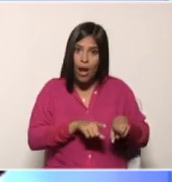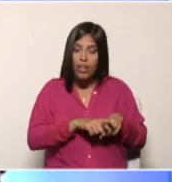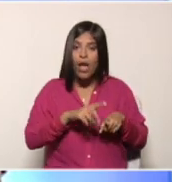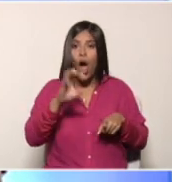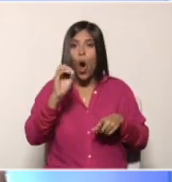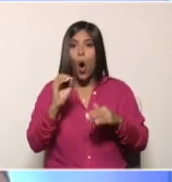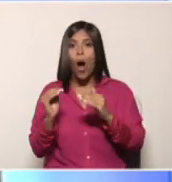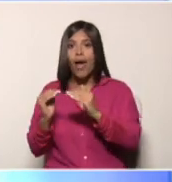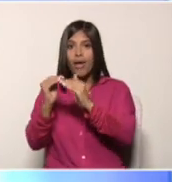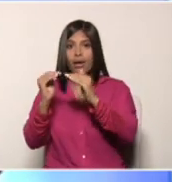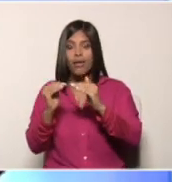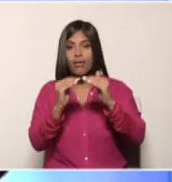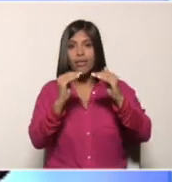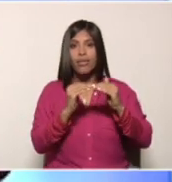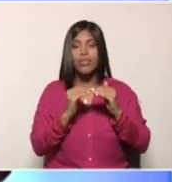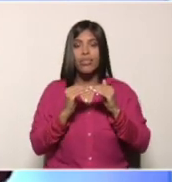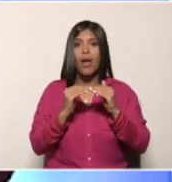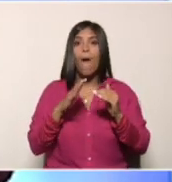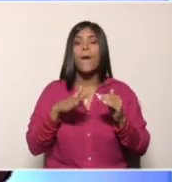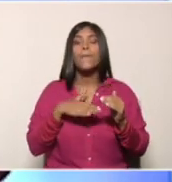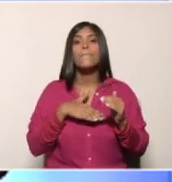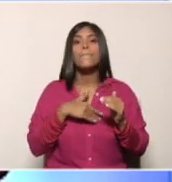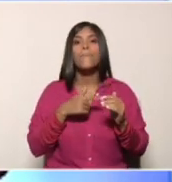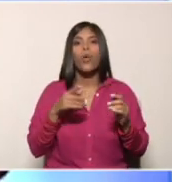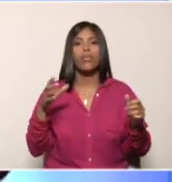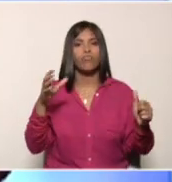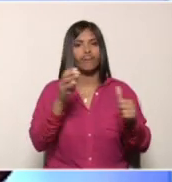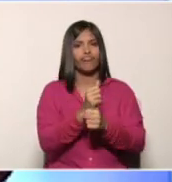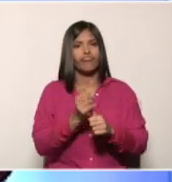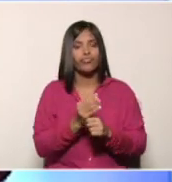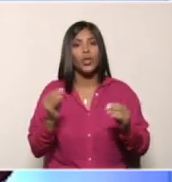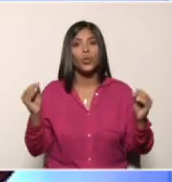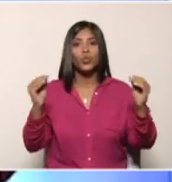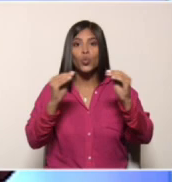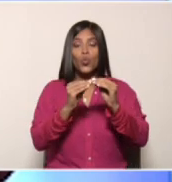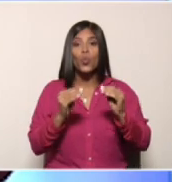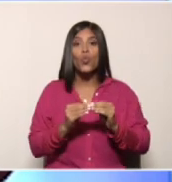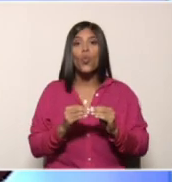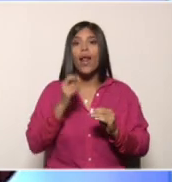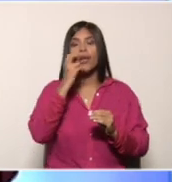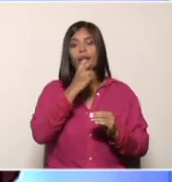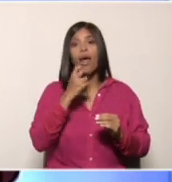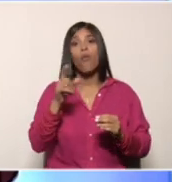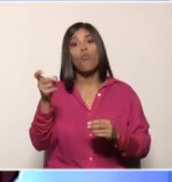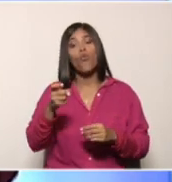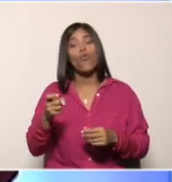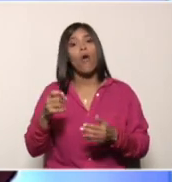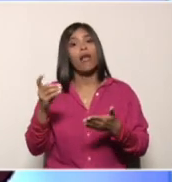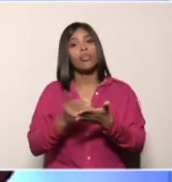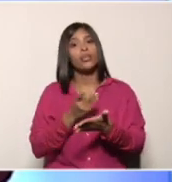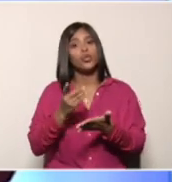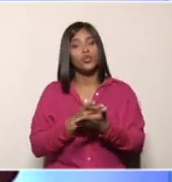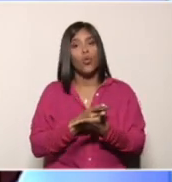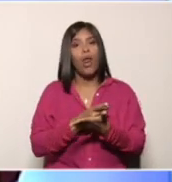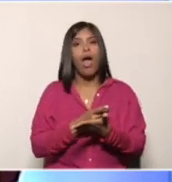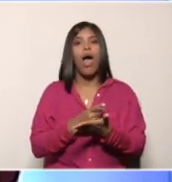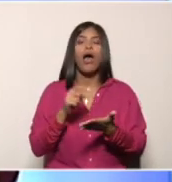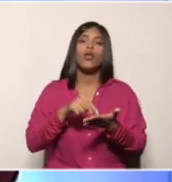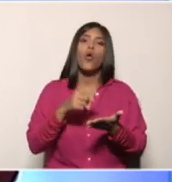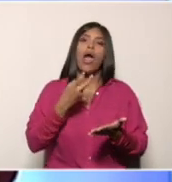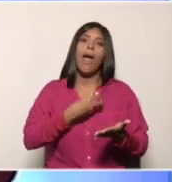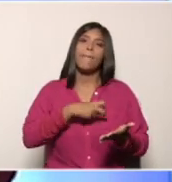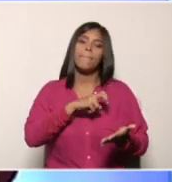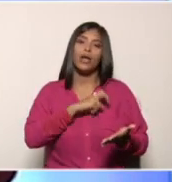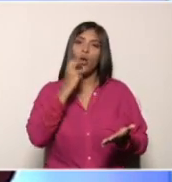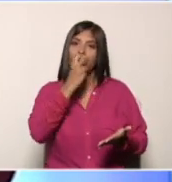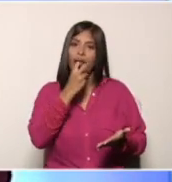vayamos asociándola a ese vocabulario en inglés. Por supuesto, previamente hay que hacer uso del diccionario, inglés-español, español-inglés. En el caso de nuestros